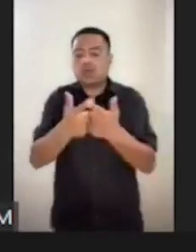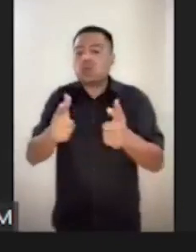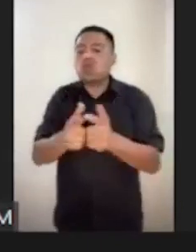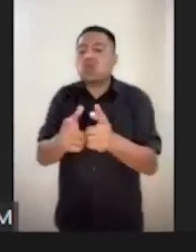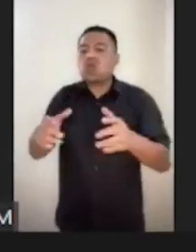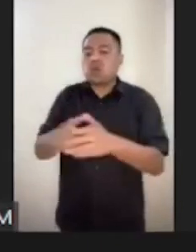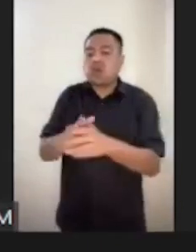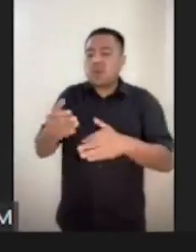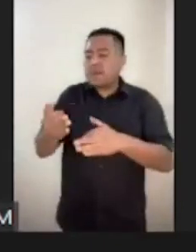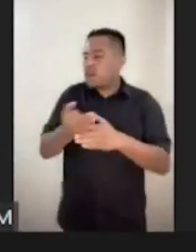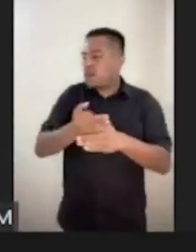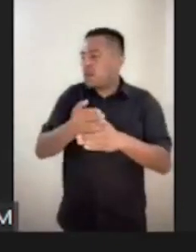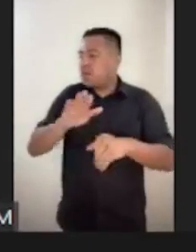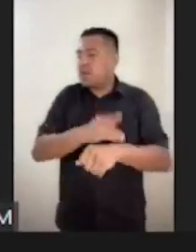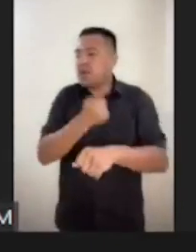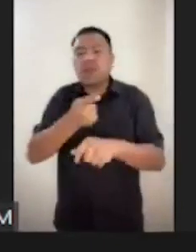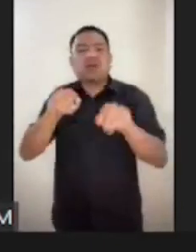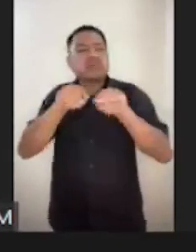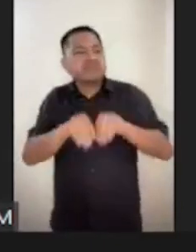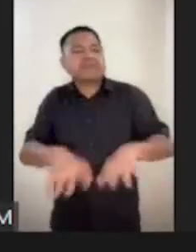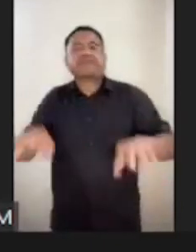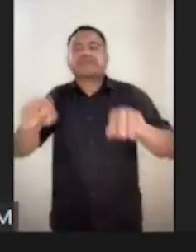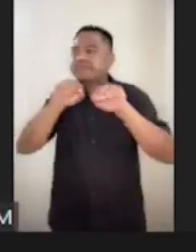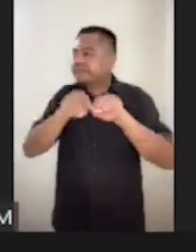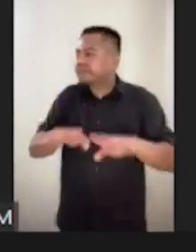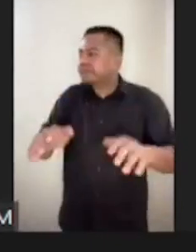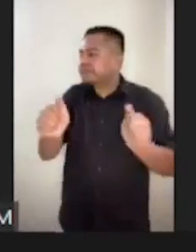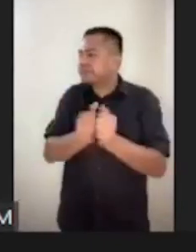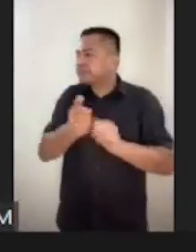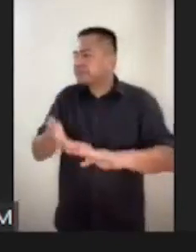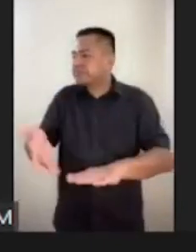referido, por propaganda adelantada en precampaña.